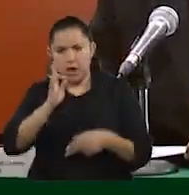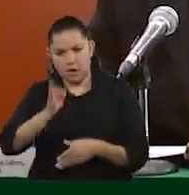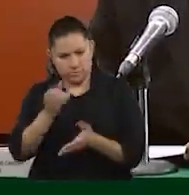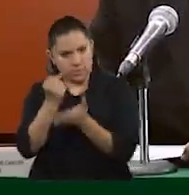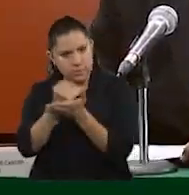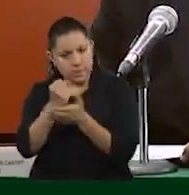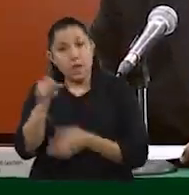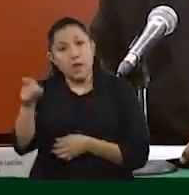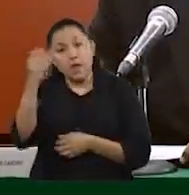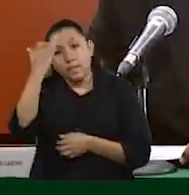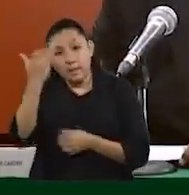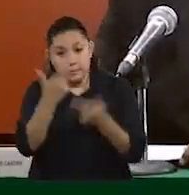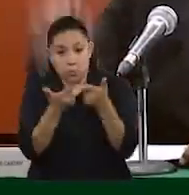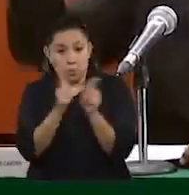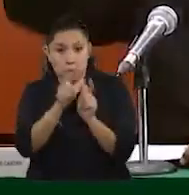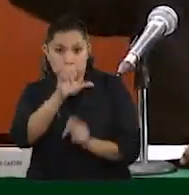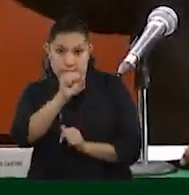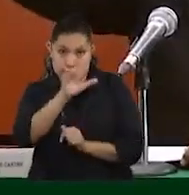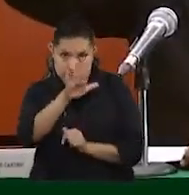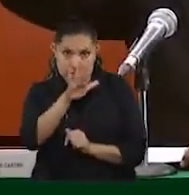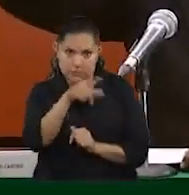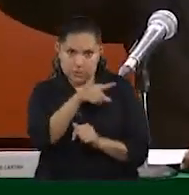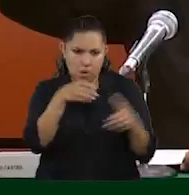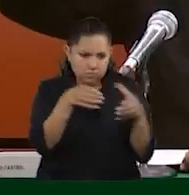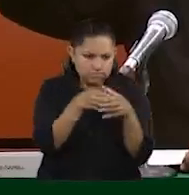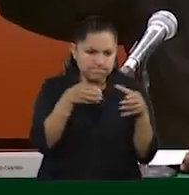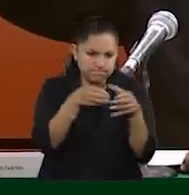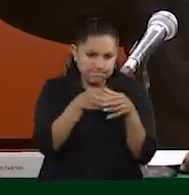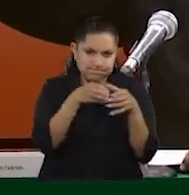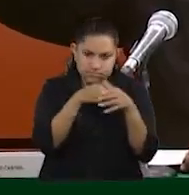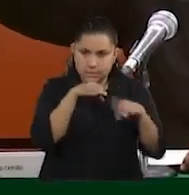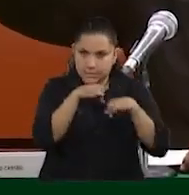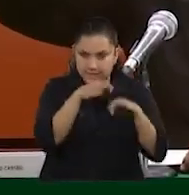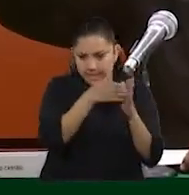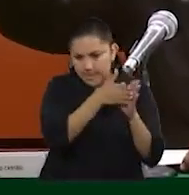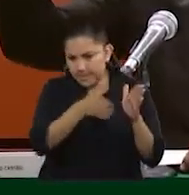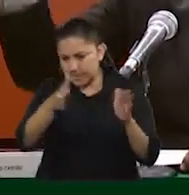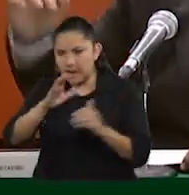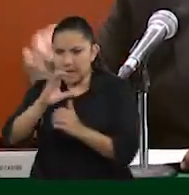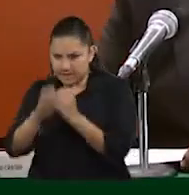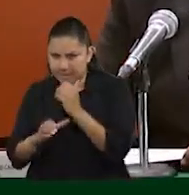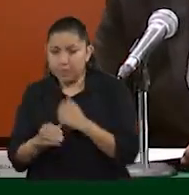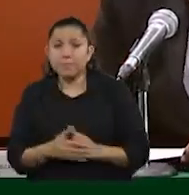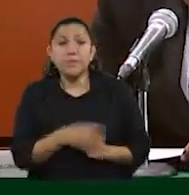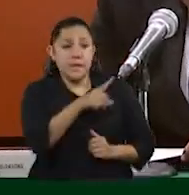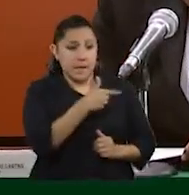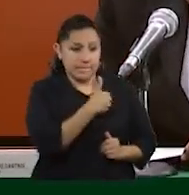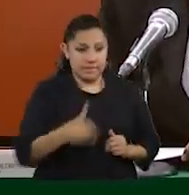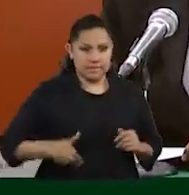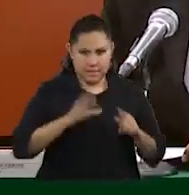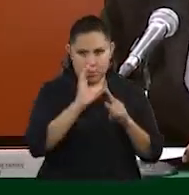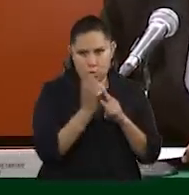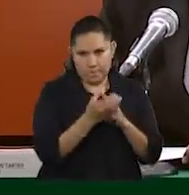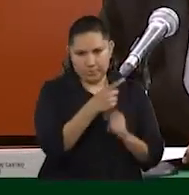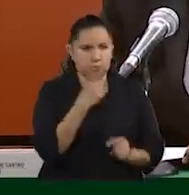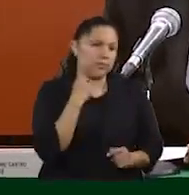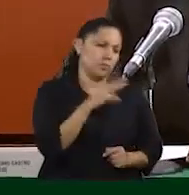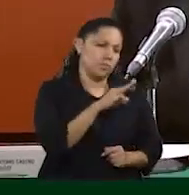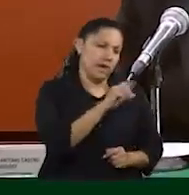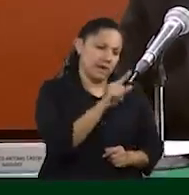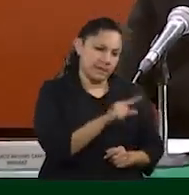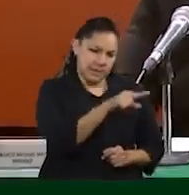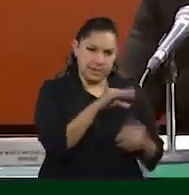correspondientes a la 65ª legislatura. El diputado Jaime Martínez, presidente de la comisión, ofreció un balance de